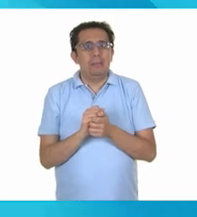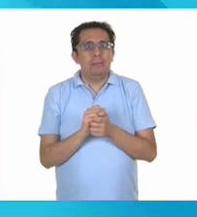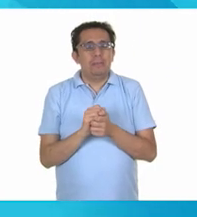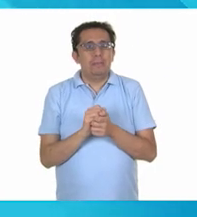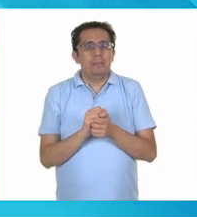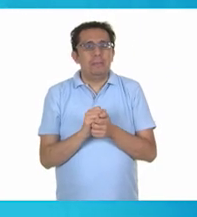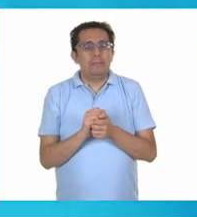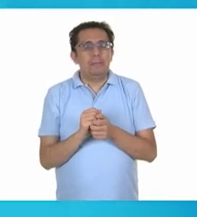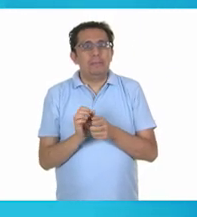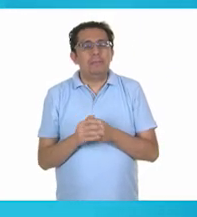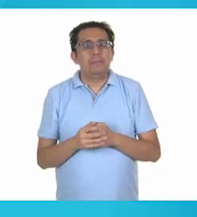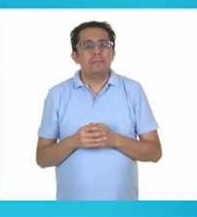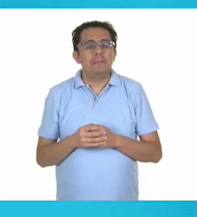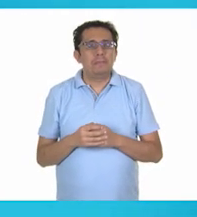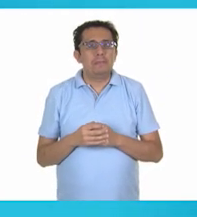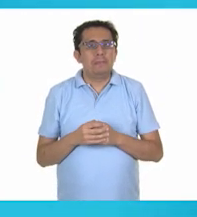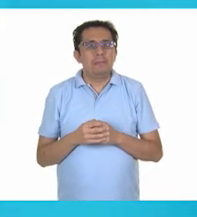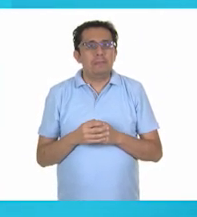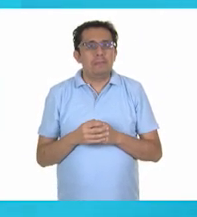ayudamos!